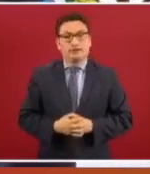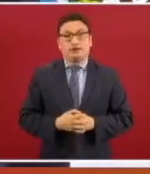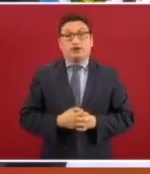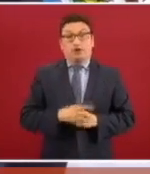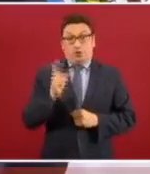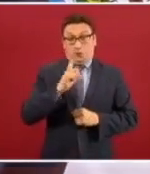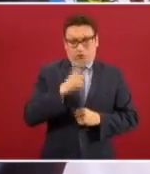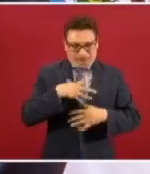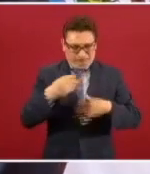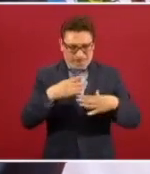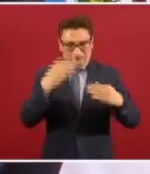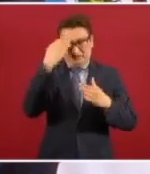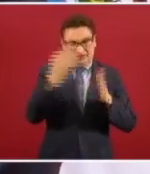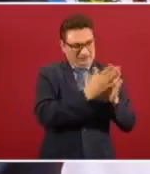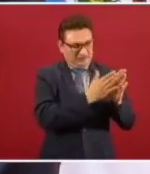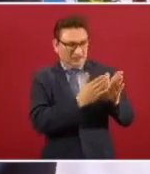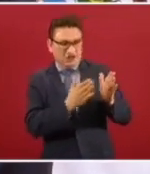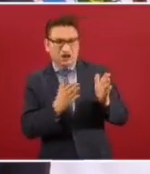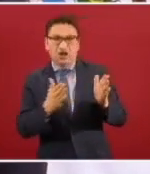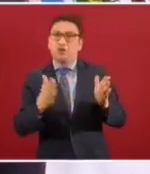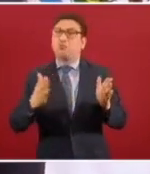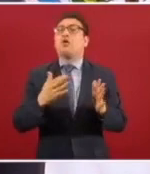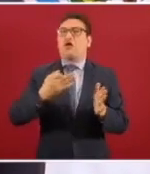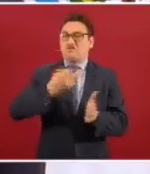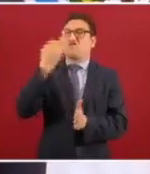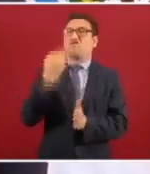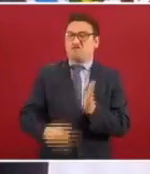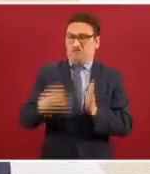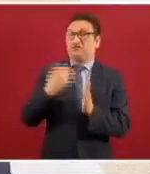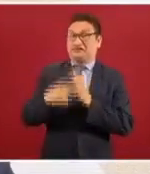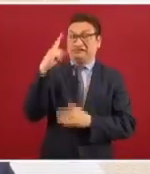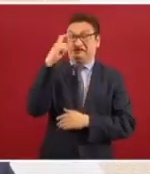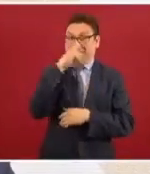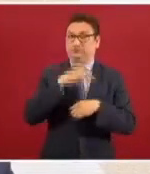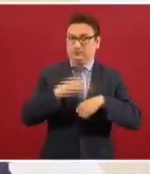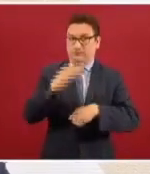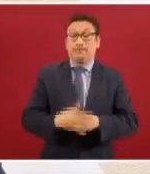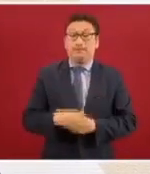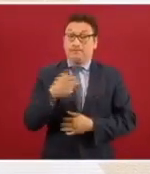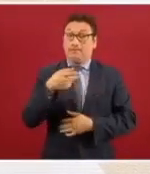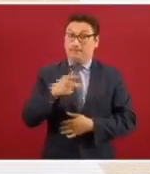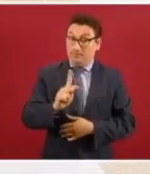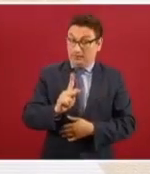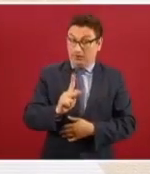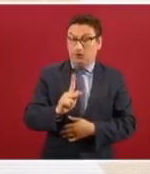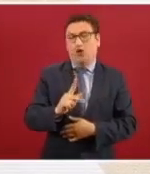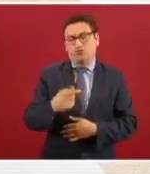la epidemia está por llegar. Pero tengo